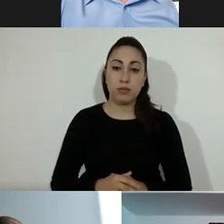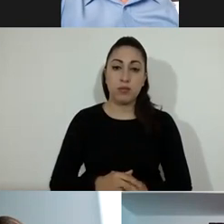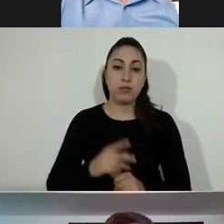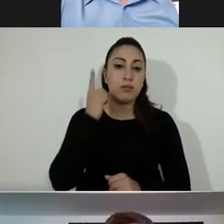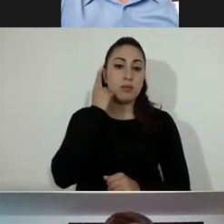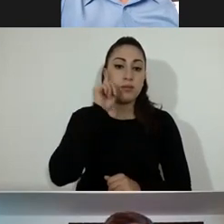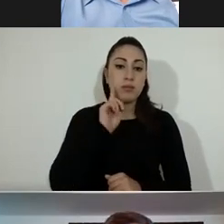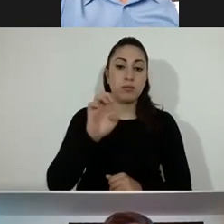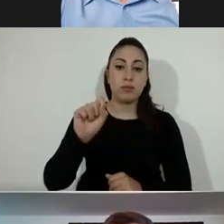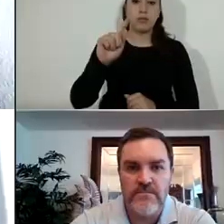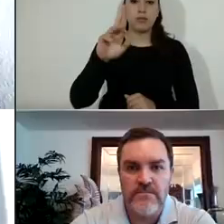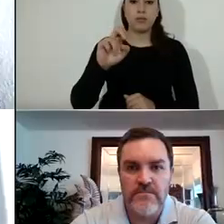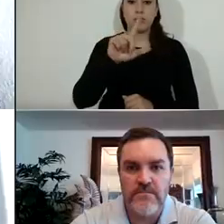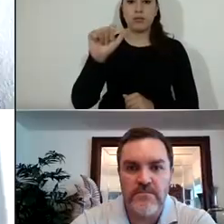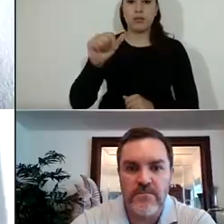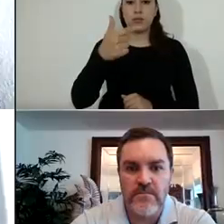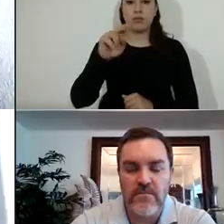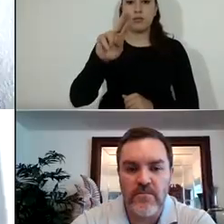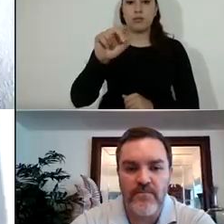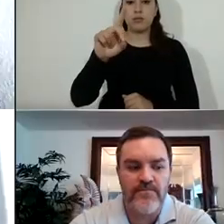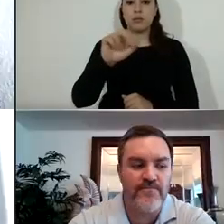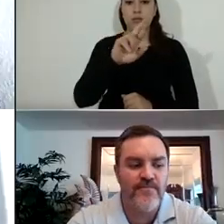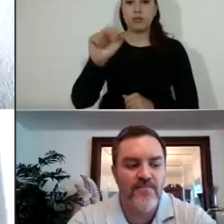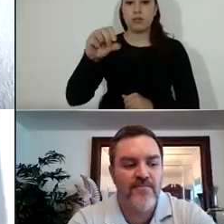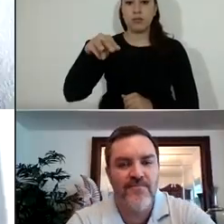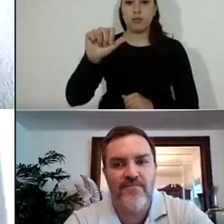Diputada Estrella Isabel Guadarrama.